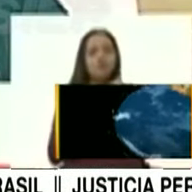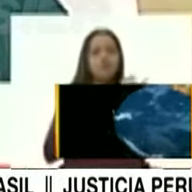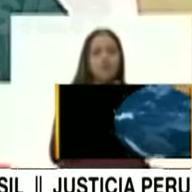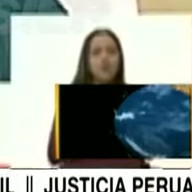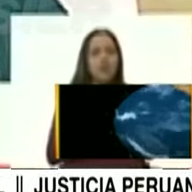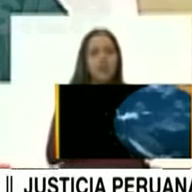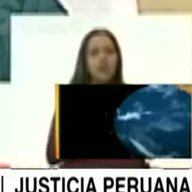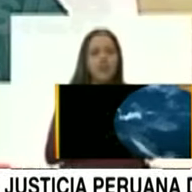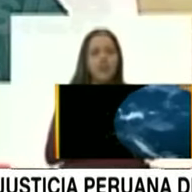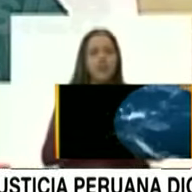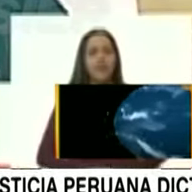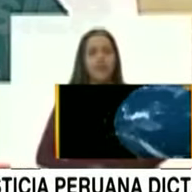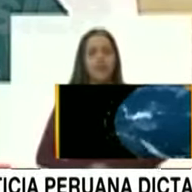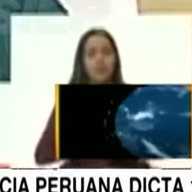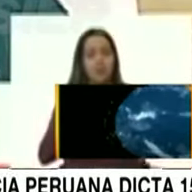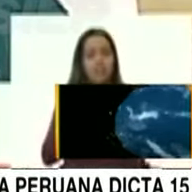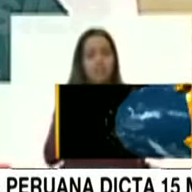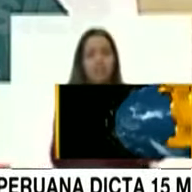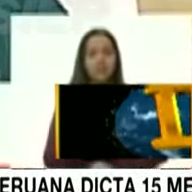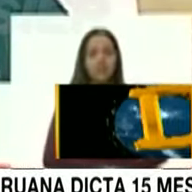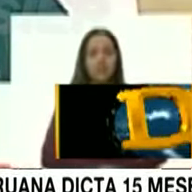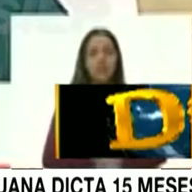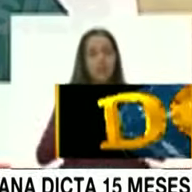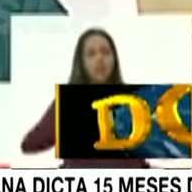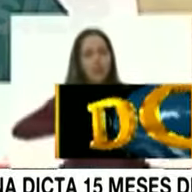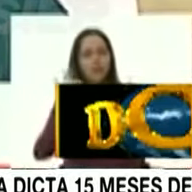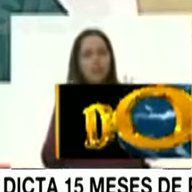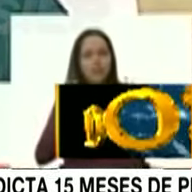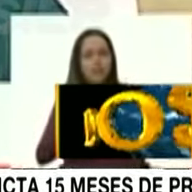palestina, pero de manera en especial